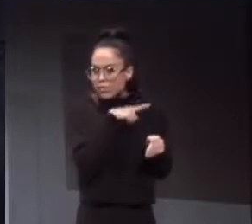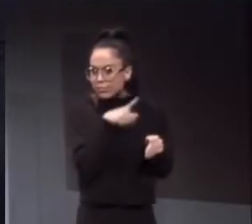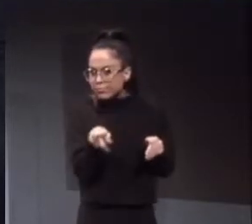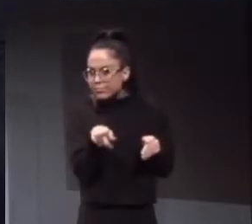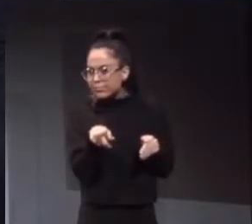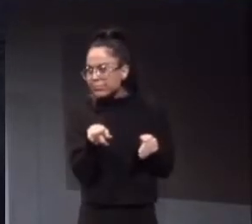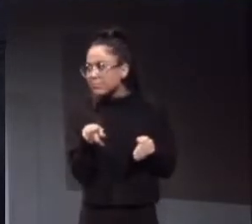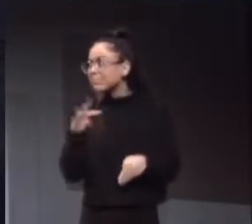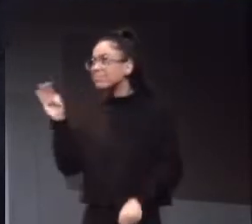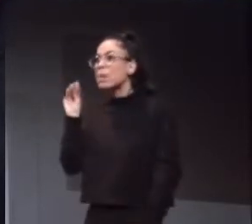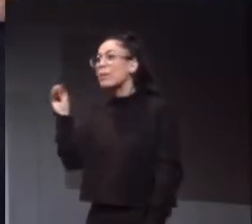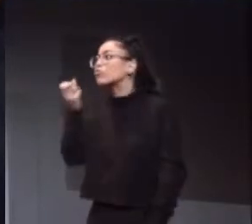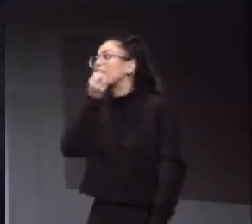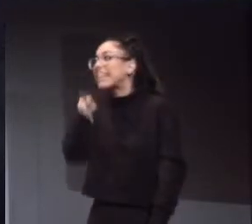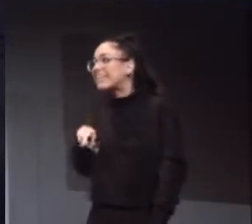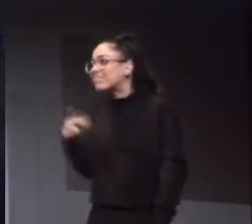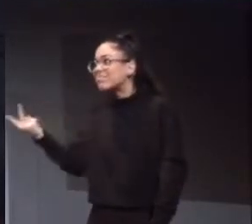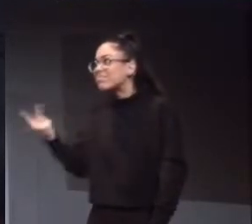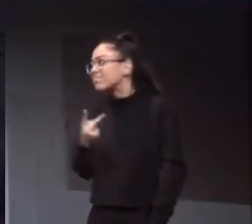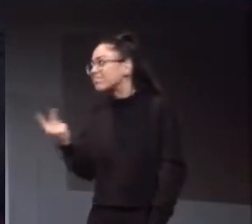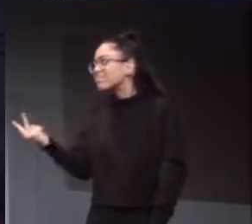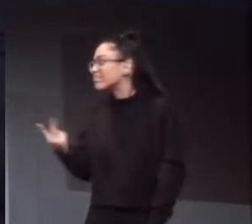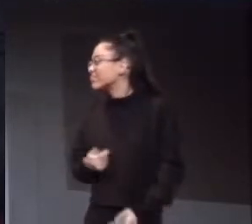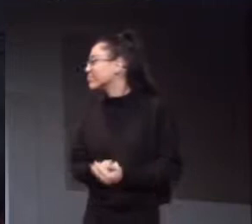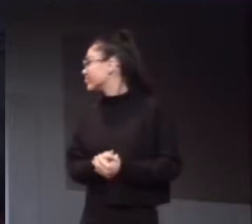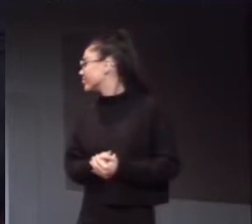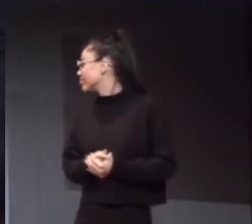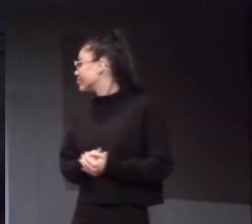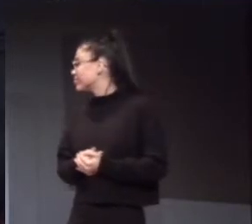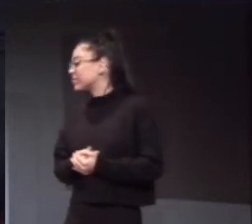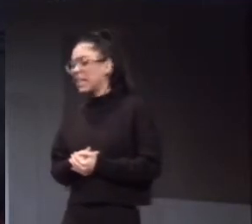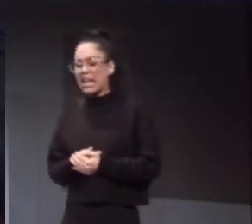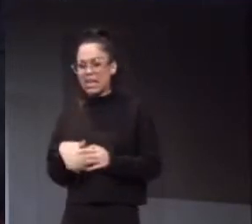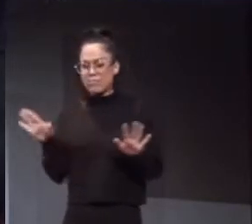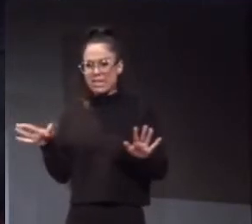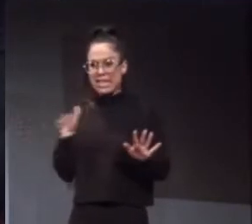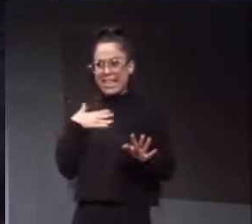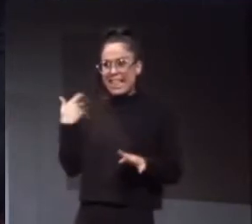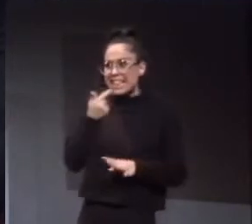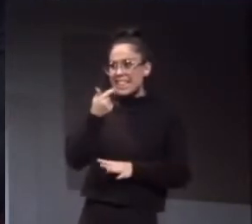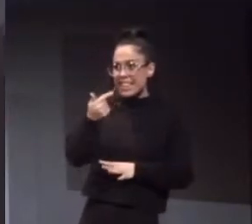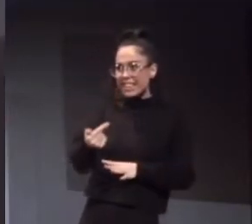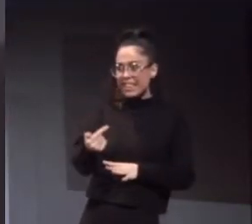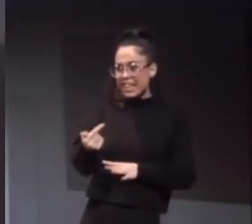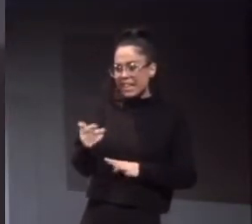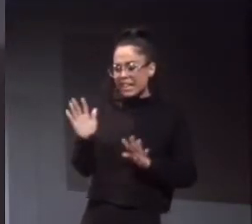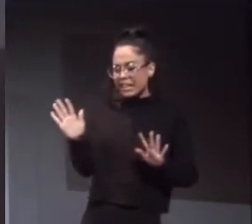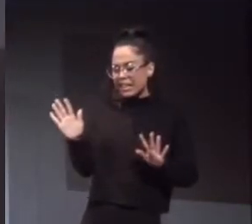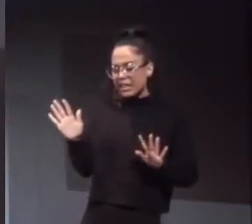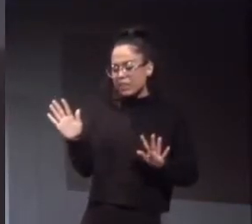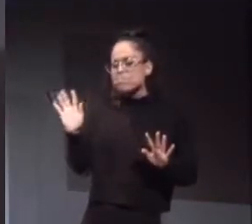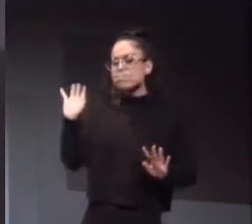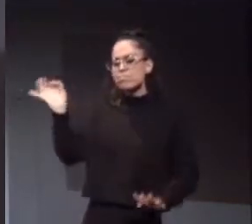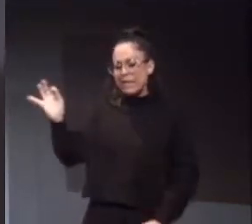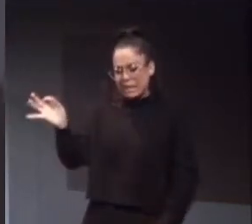para quienes la pregunta se refiere sentido que te refieres al es cierto que los años